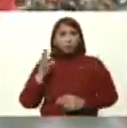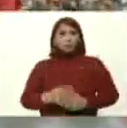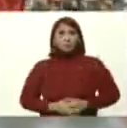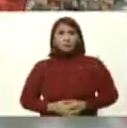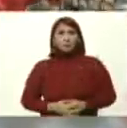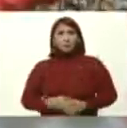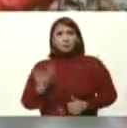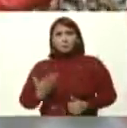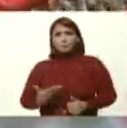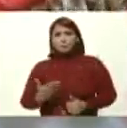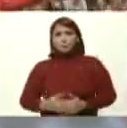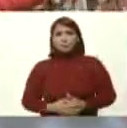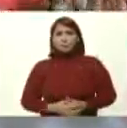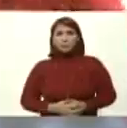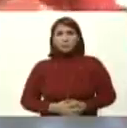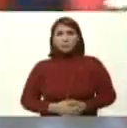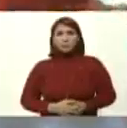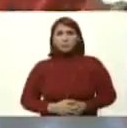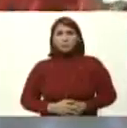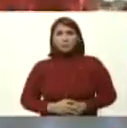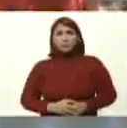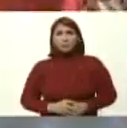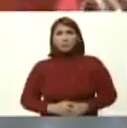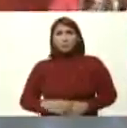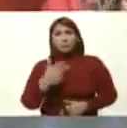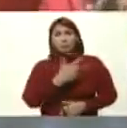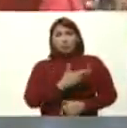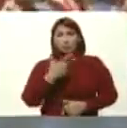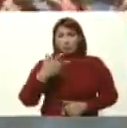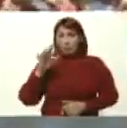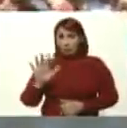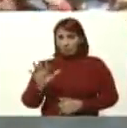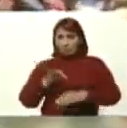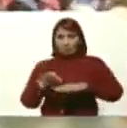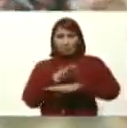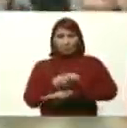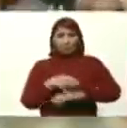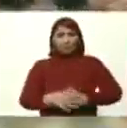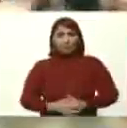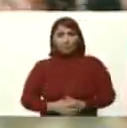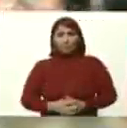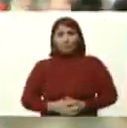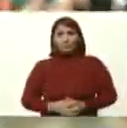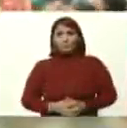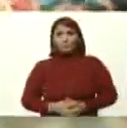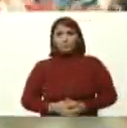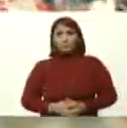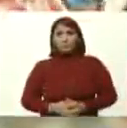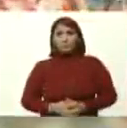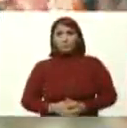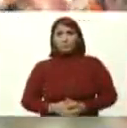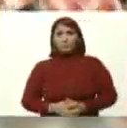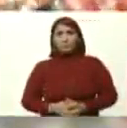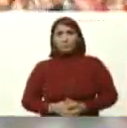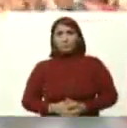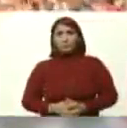tan importantes, son 335 municipios,